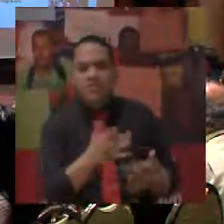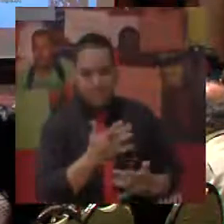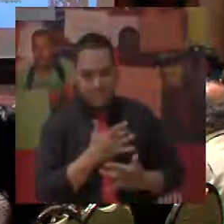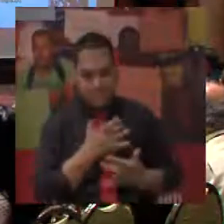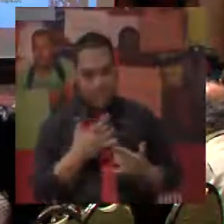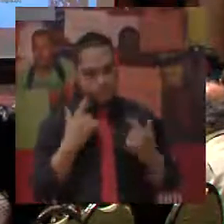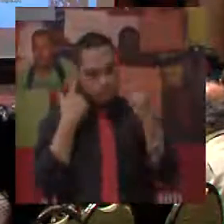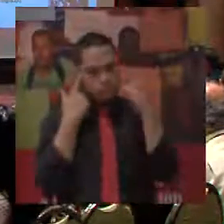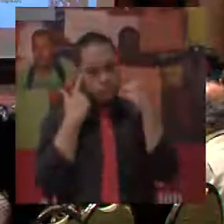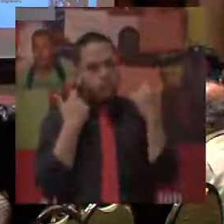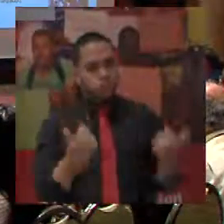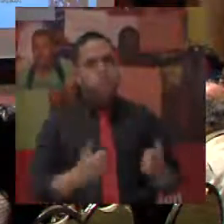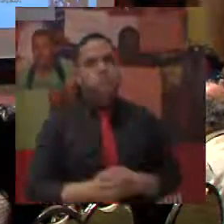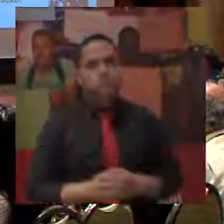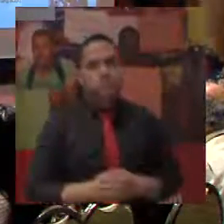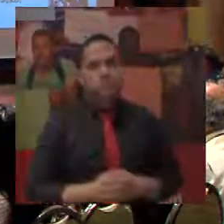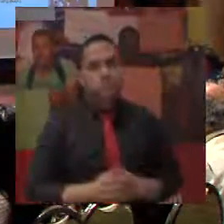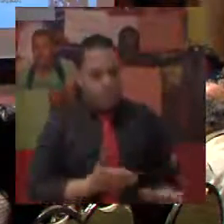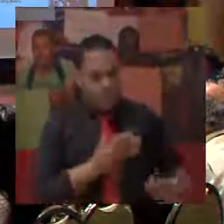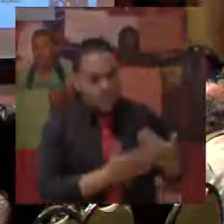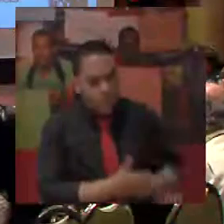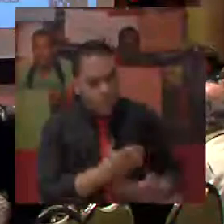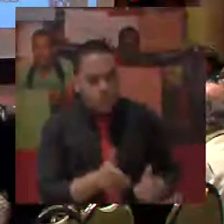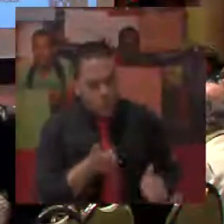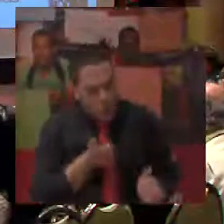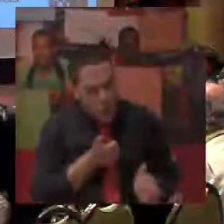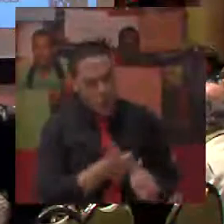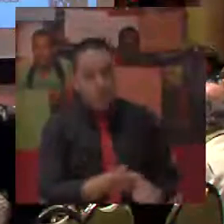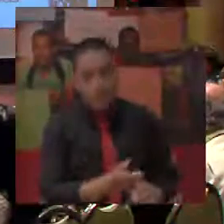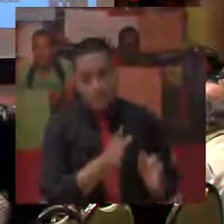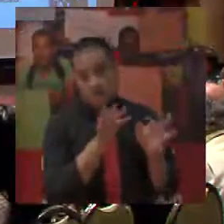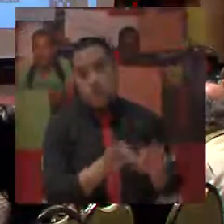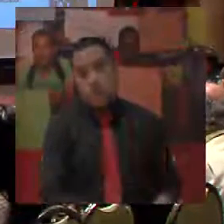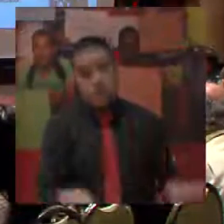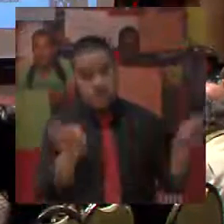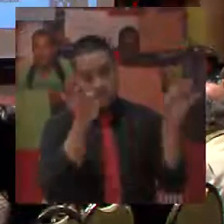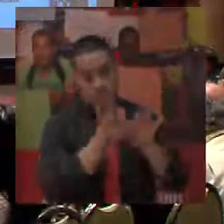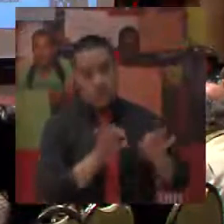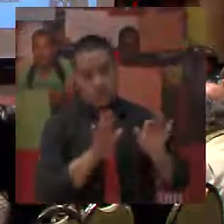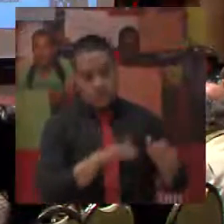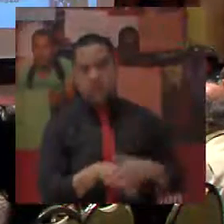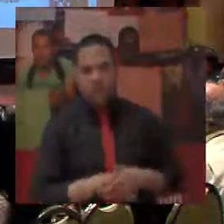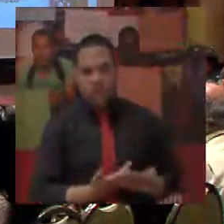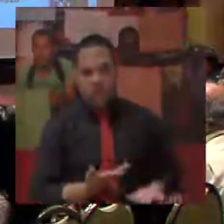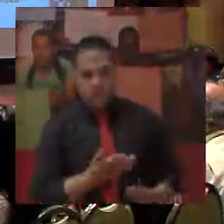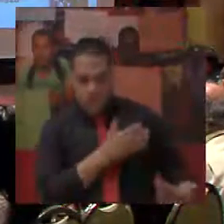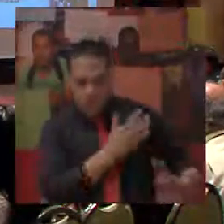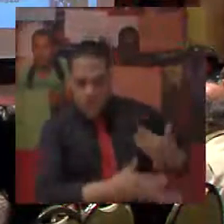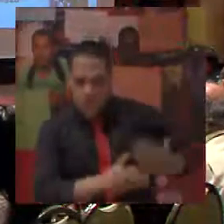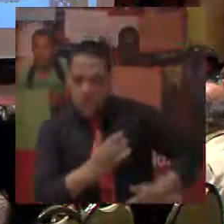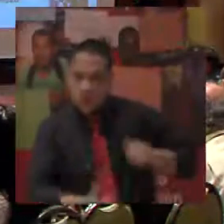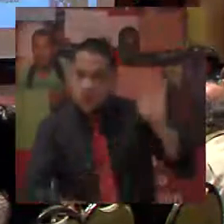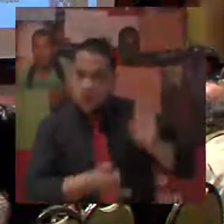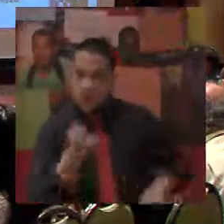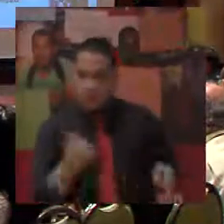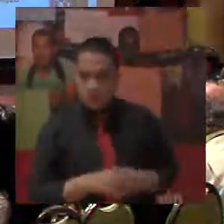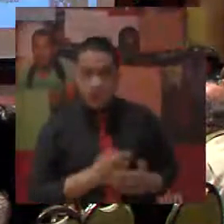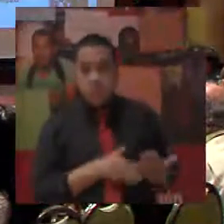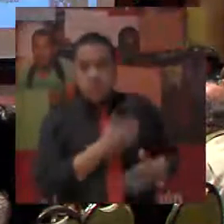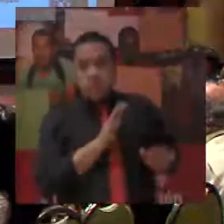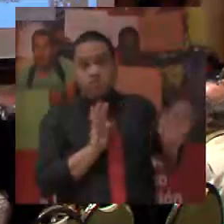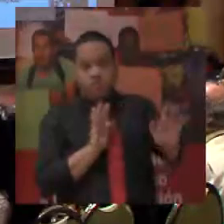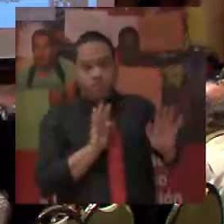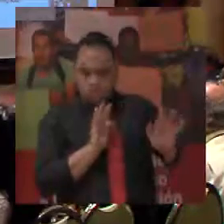mental. Dentro del proceso de acompañamiento es muy importante la fase final del proceso, no solo la fase inicial. Antes de que